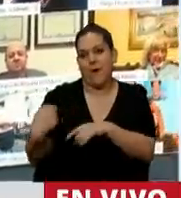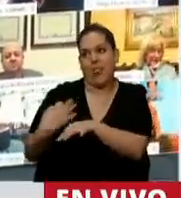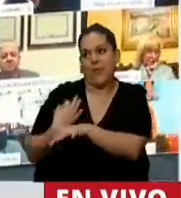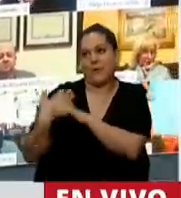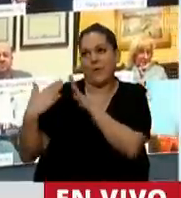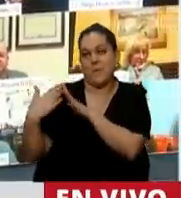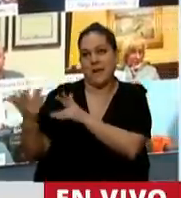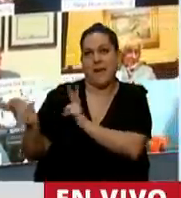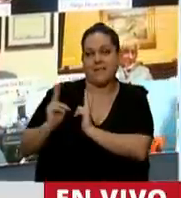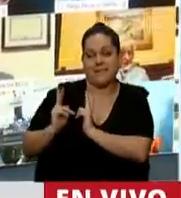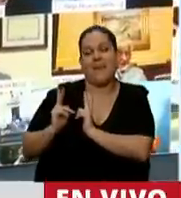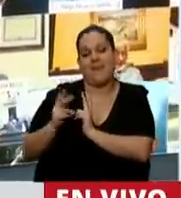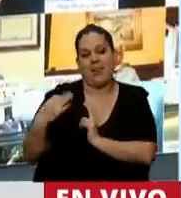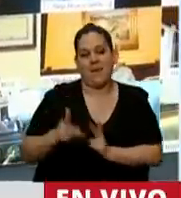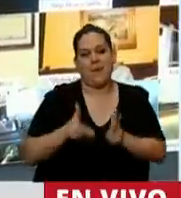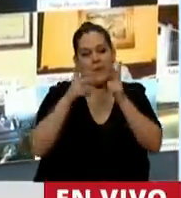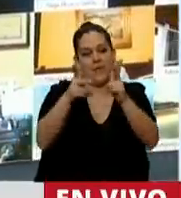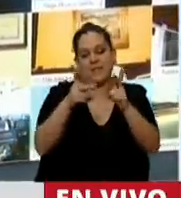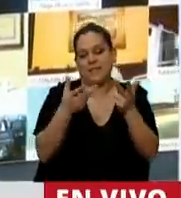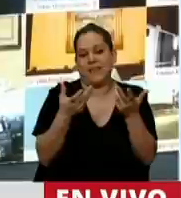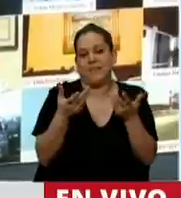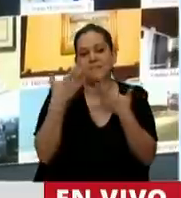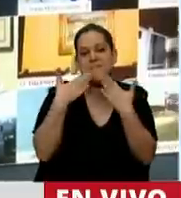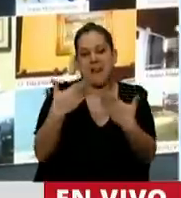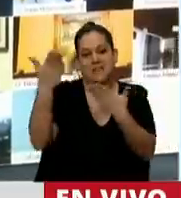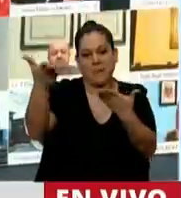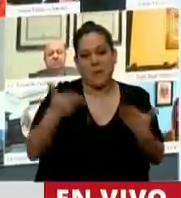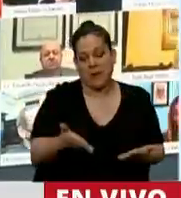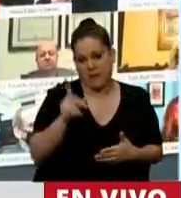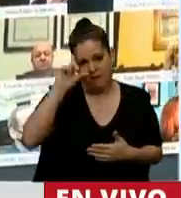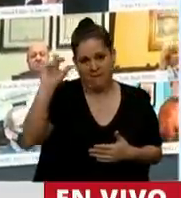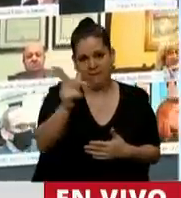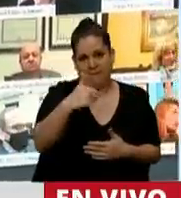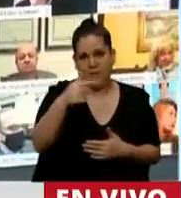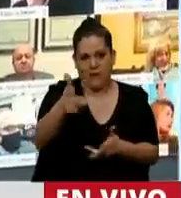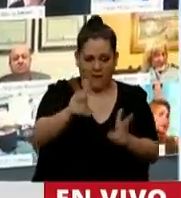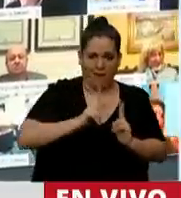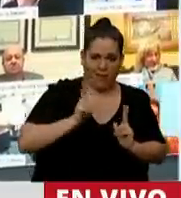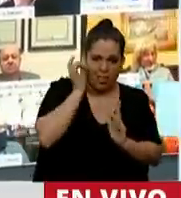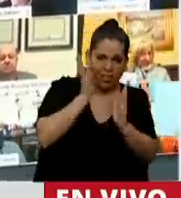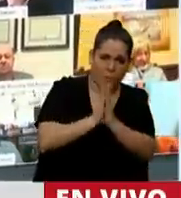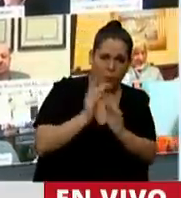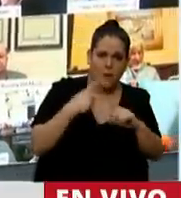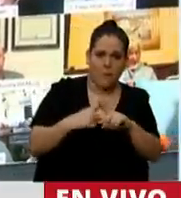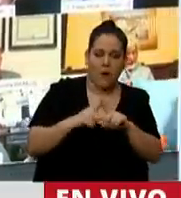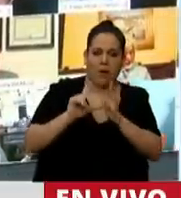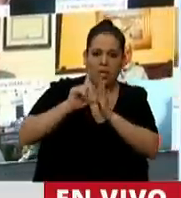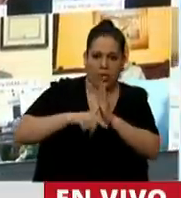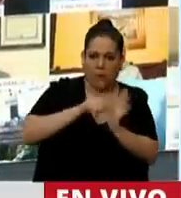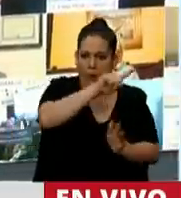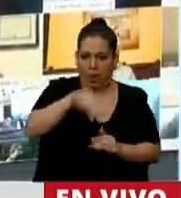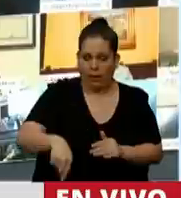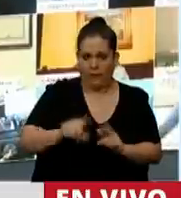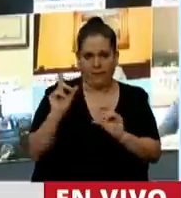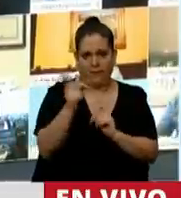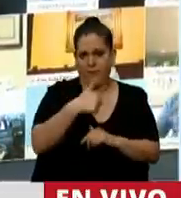bienvenido y gracias por venir. En función de la educación cívica, increíble que no se haya disculpado por tardar 9 meses en venir después de que el artículo 101 de la